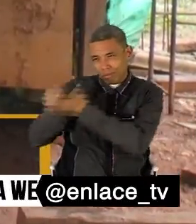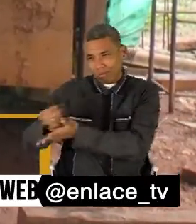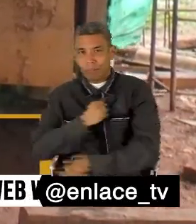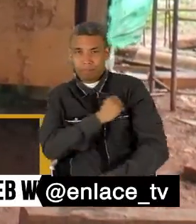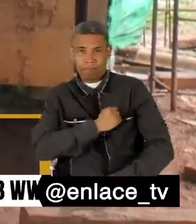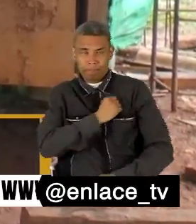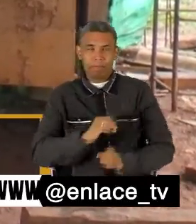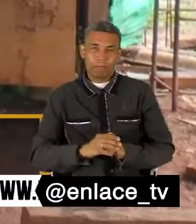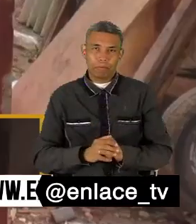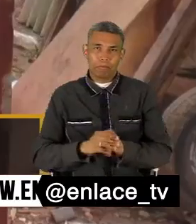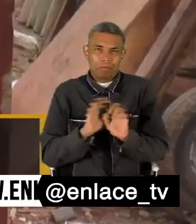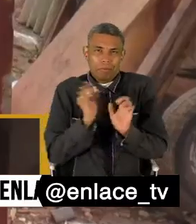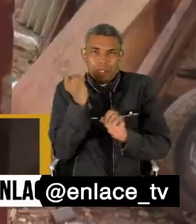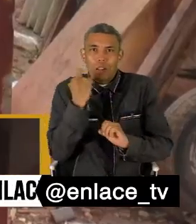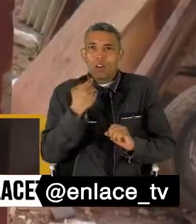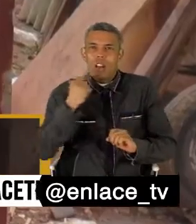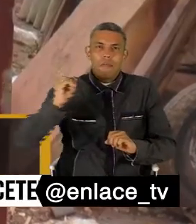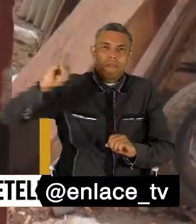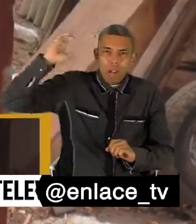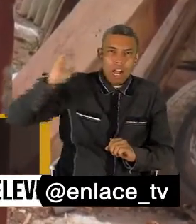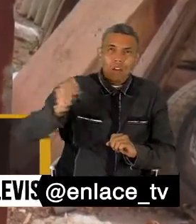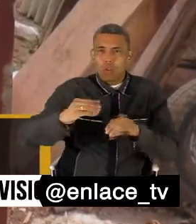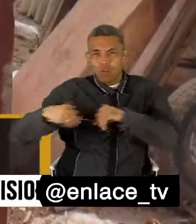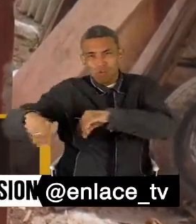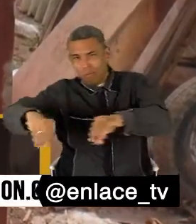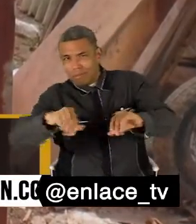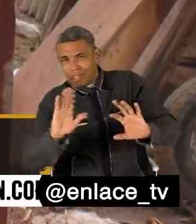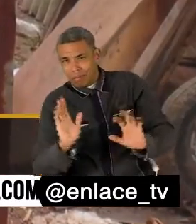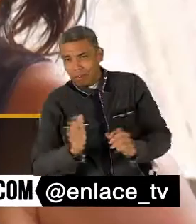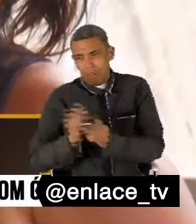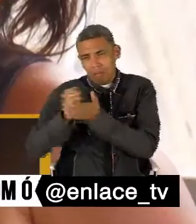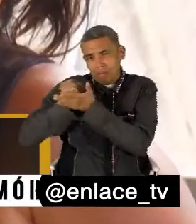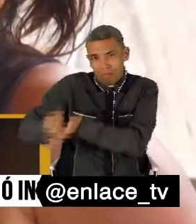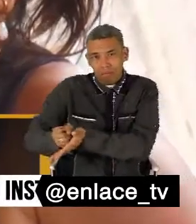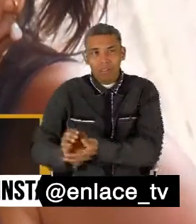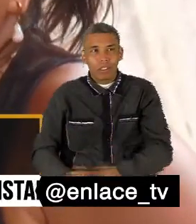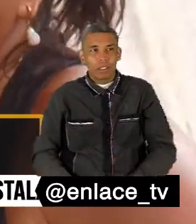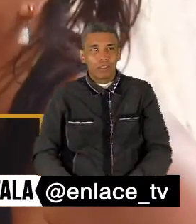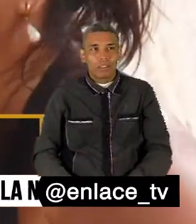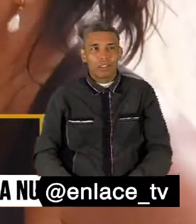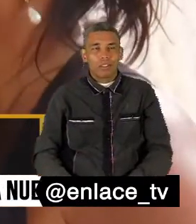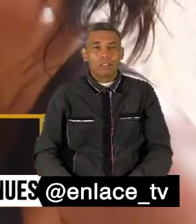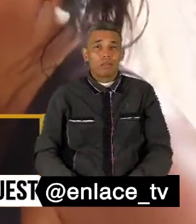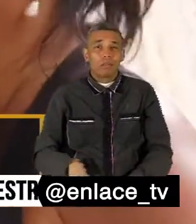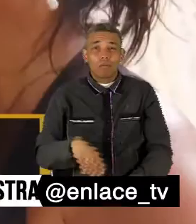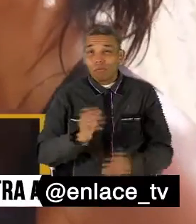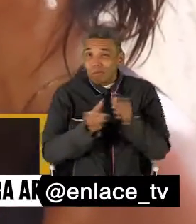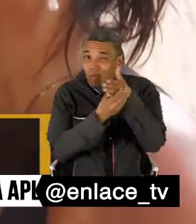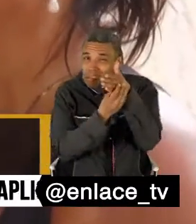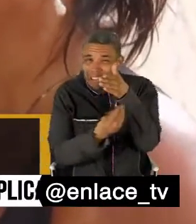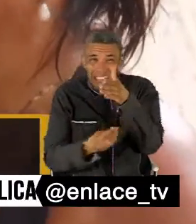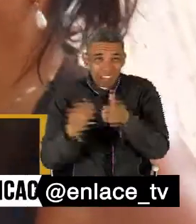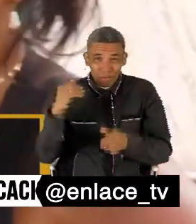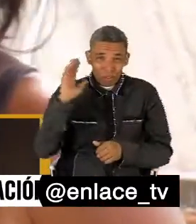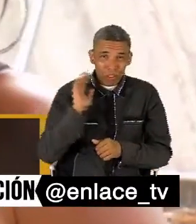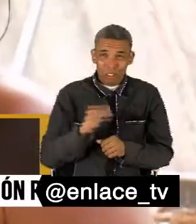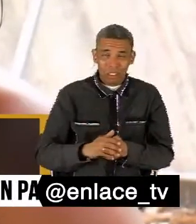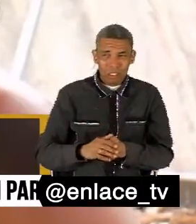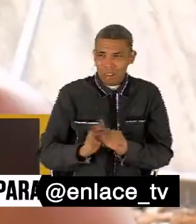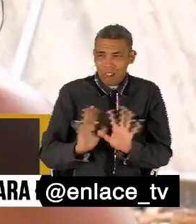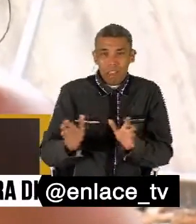alguna, con la tabla, con arena, con tierra para rellenar. Que es que ellos son muy pobres,